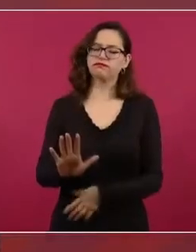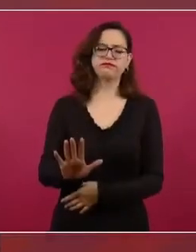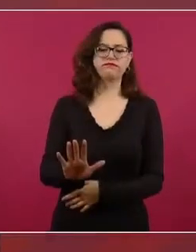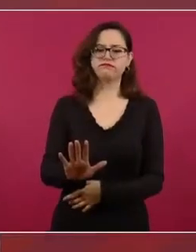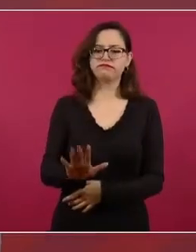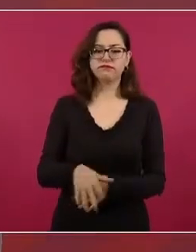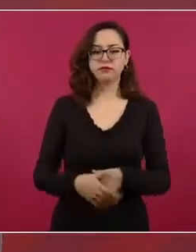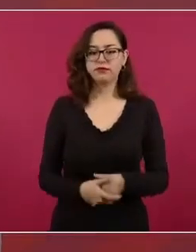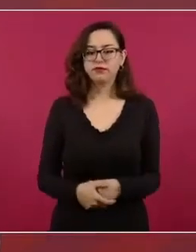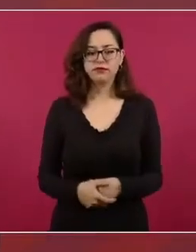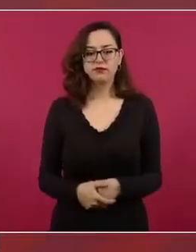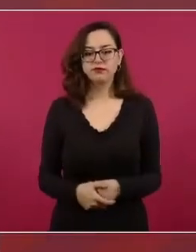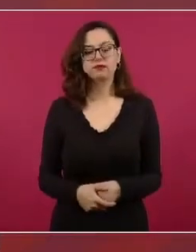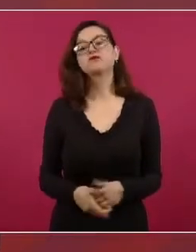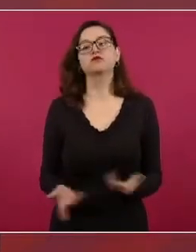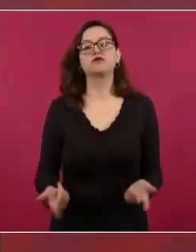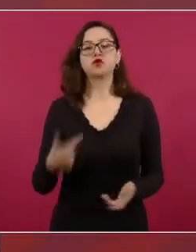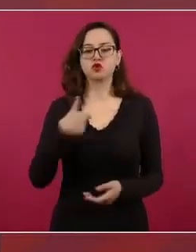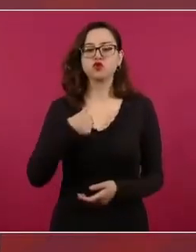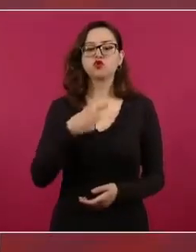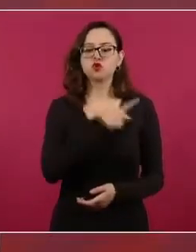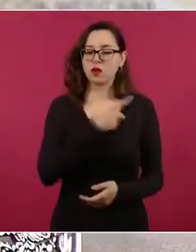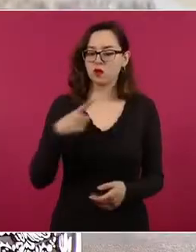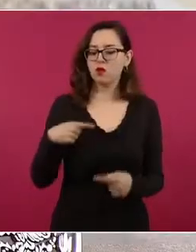Eso lo tenemos que dejar resuelto,